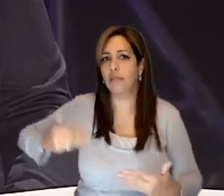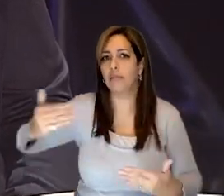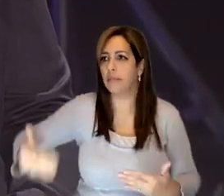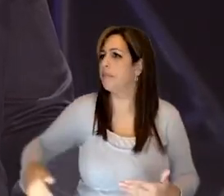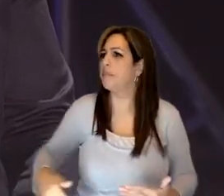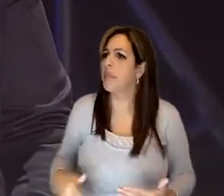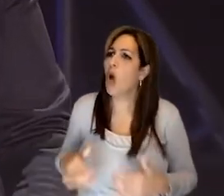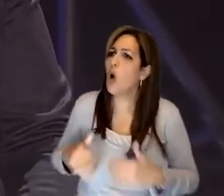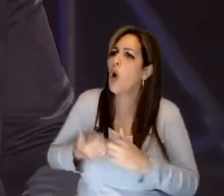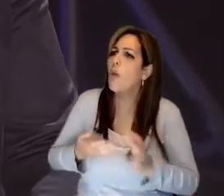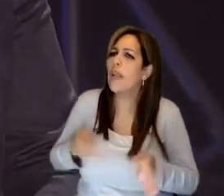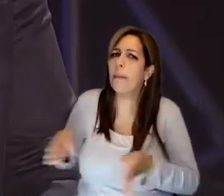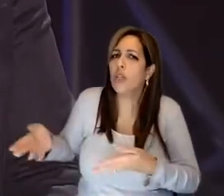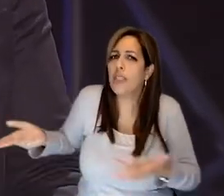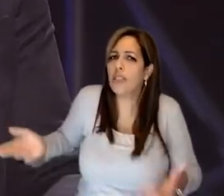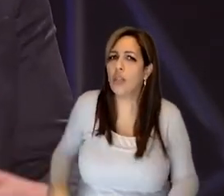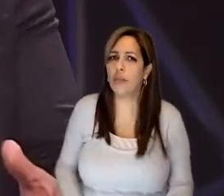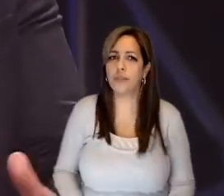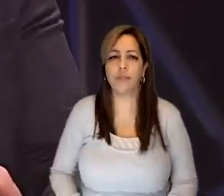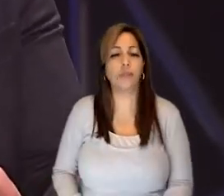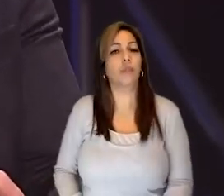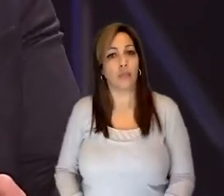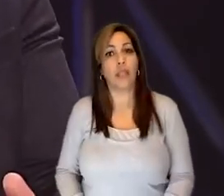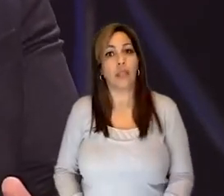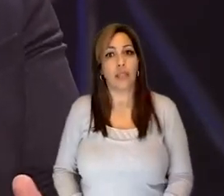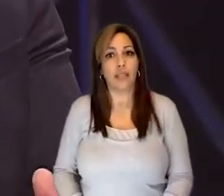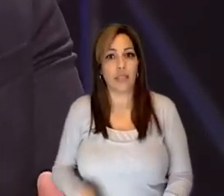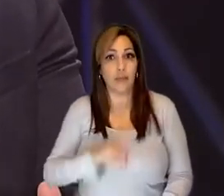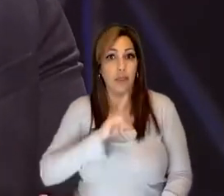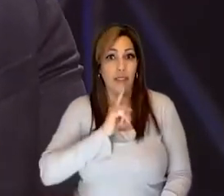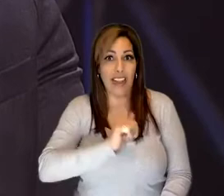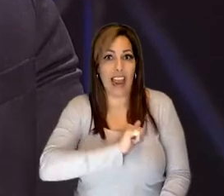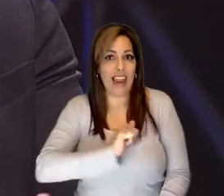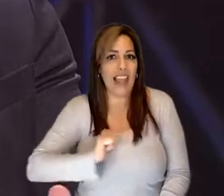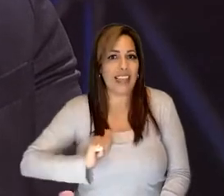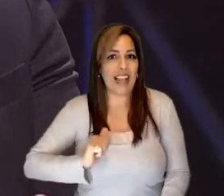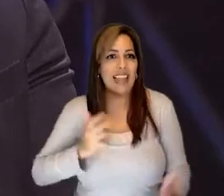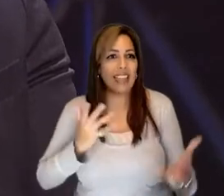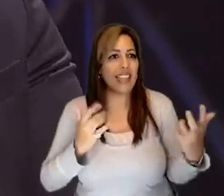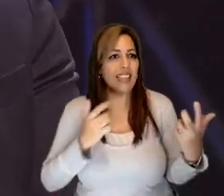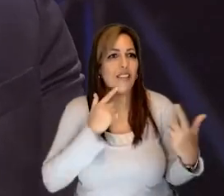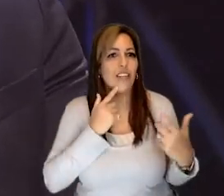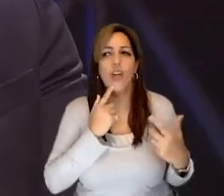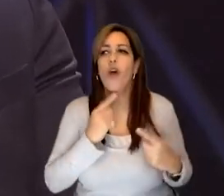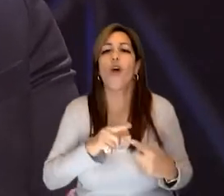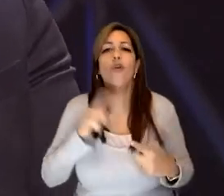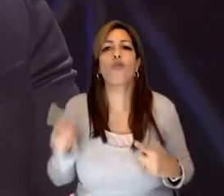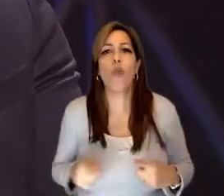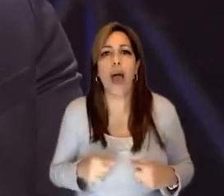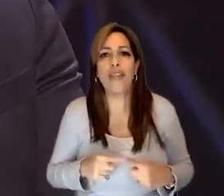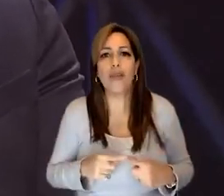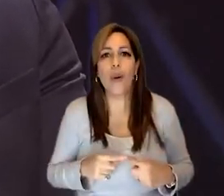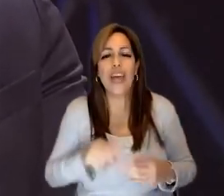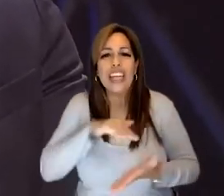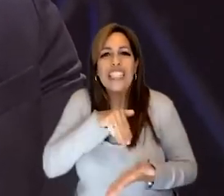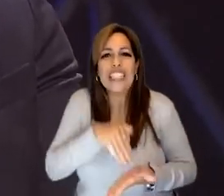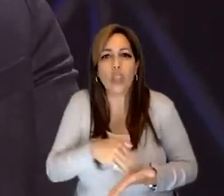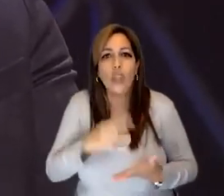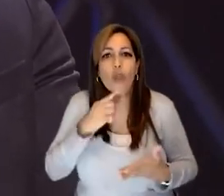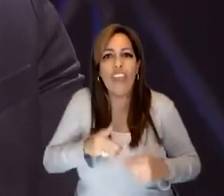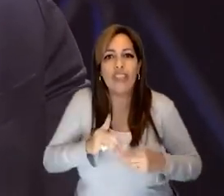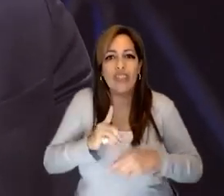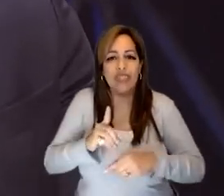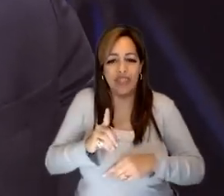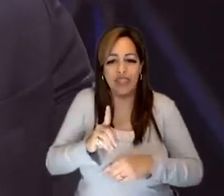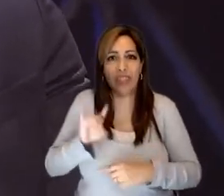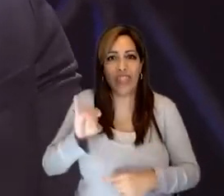construcción? Correcto. Lo principal para el alcalde es cuándo está mi centro de diálisis. Eso es lo más